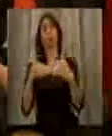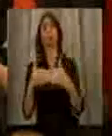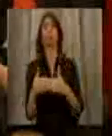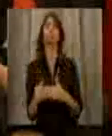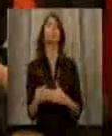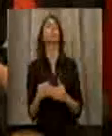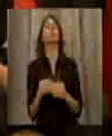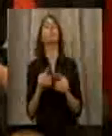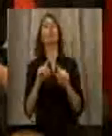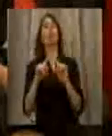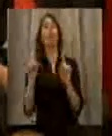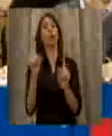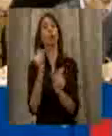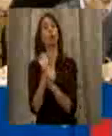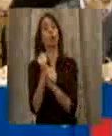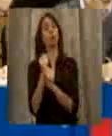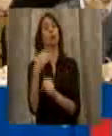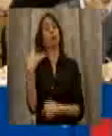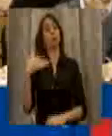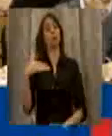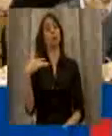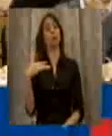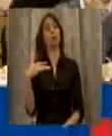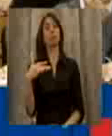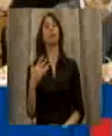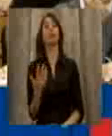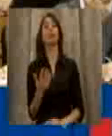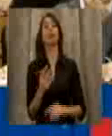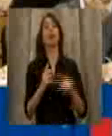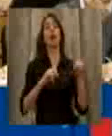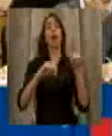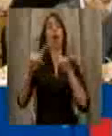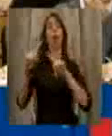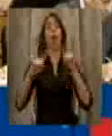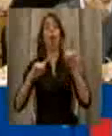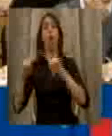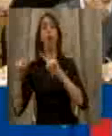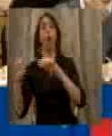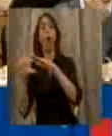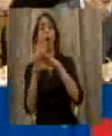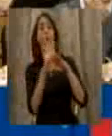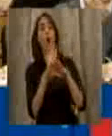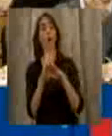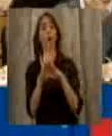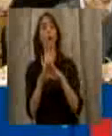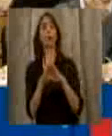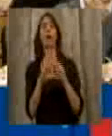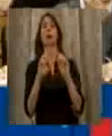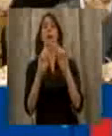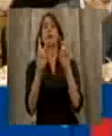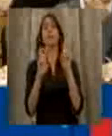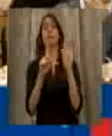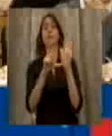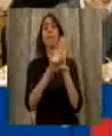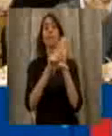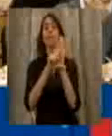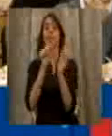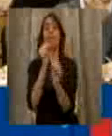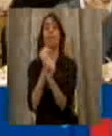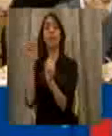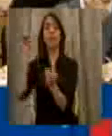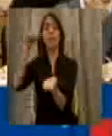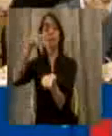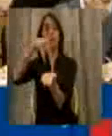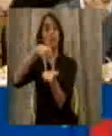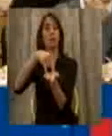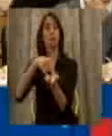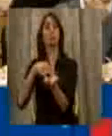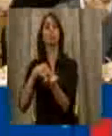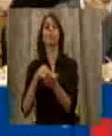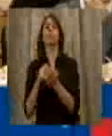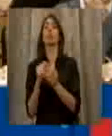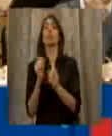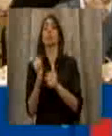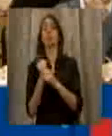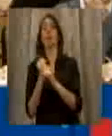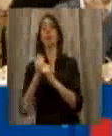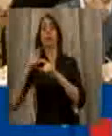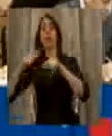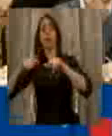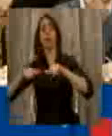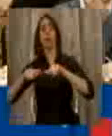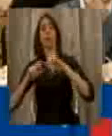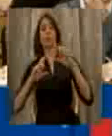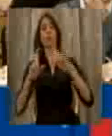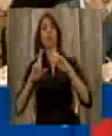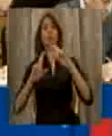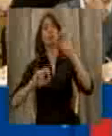la coordinación legislativa. Aquí hay un trabajo silencioso, hay una división que es la División de